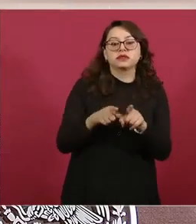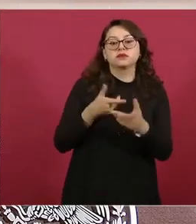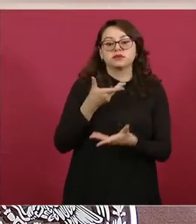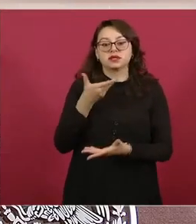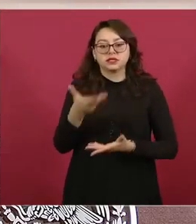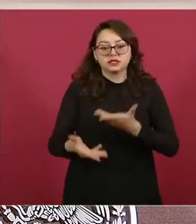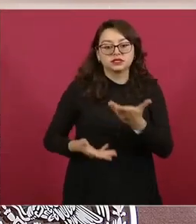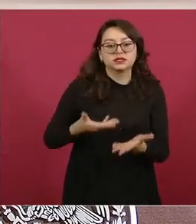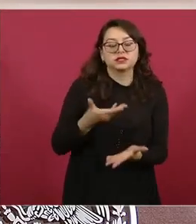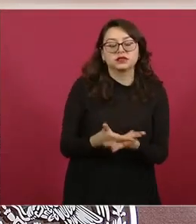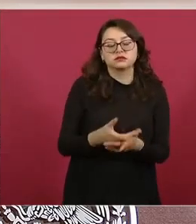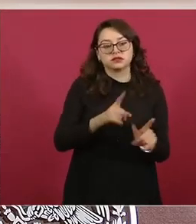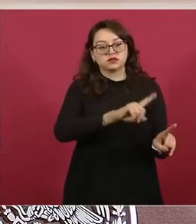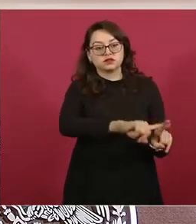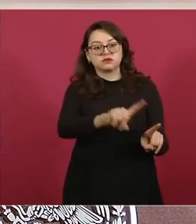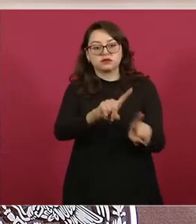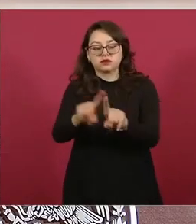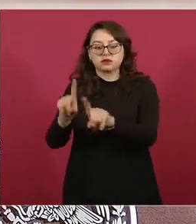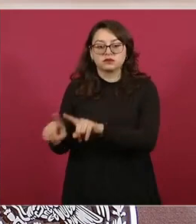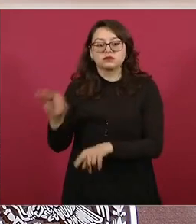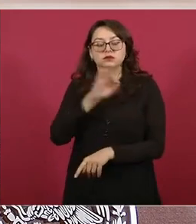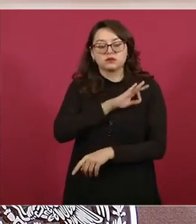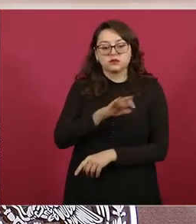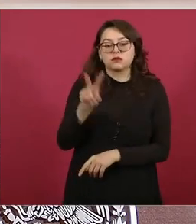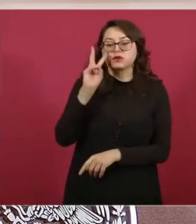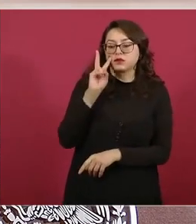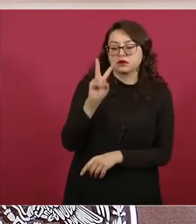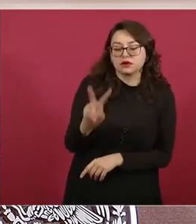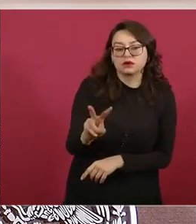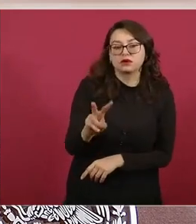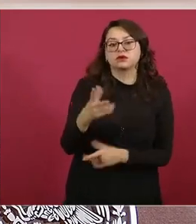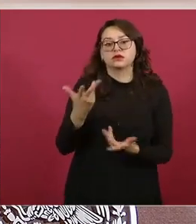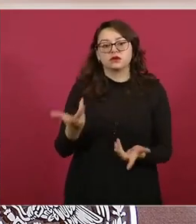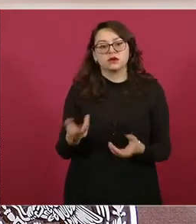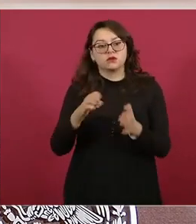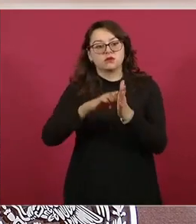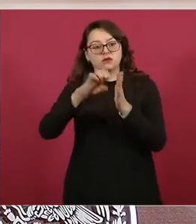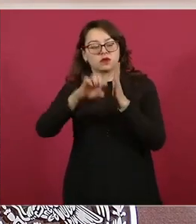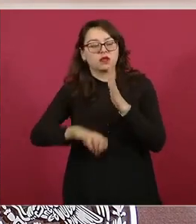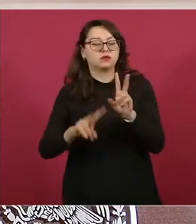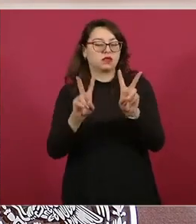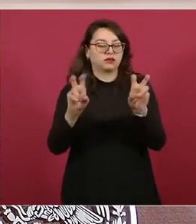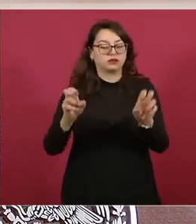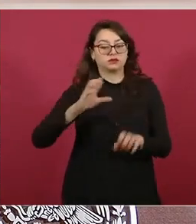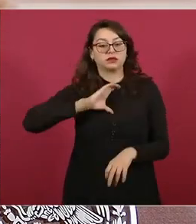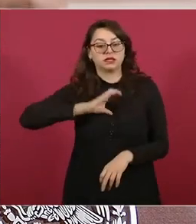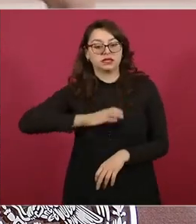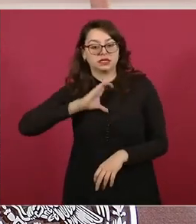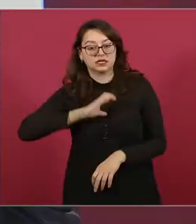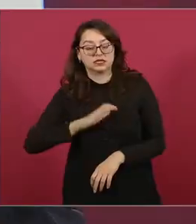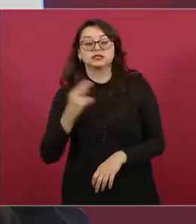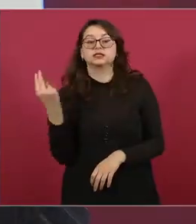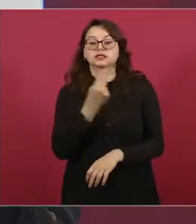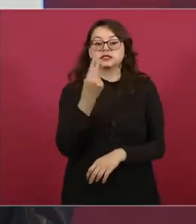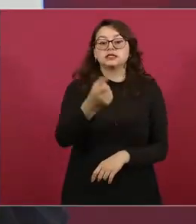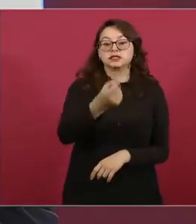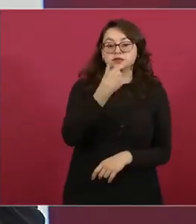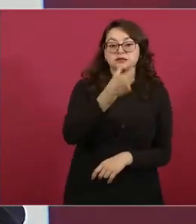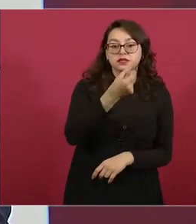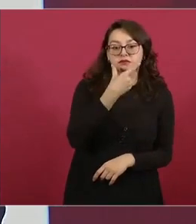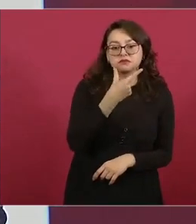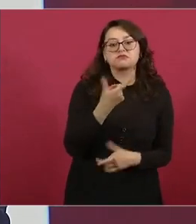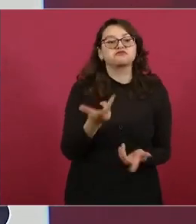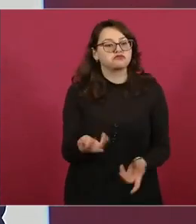ir evaluando. Pongo el ejemplo, la realización de sesiones de quimioterapias, que son posibles por